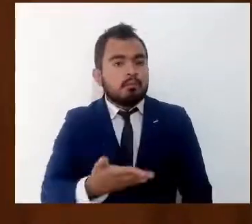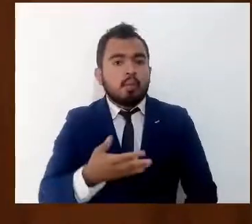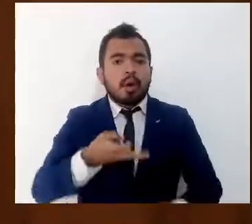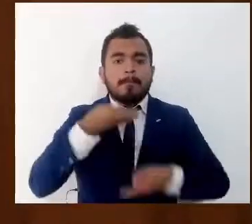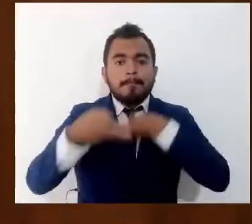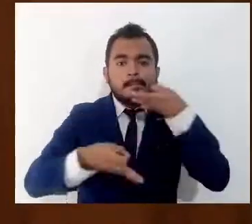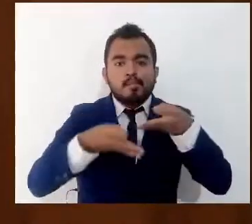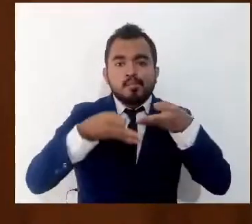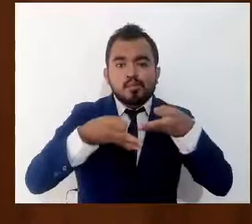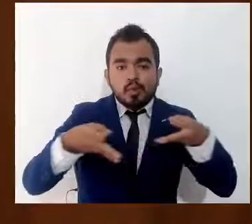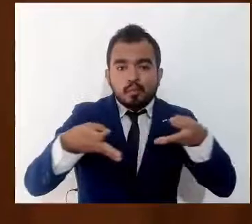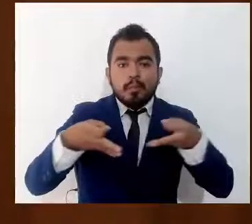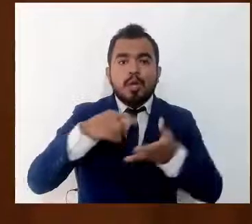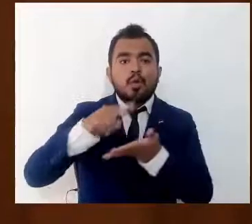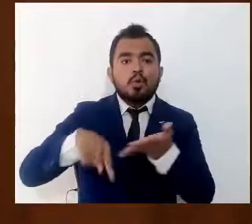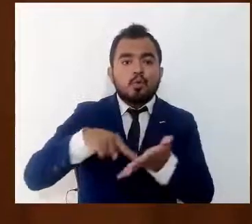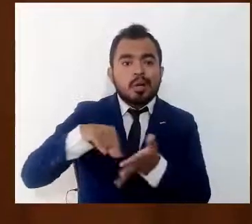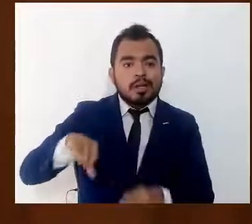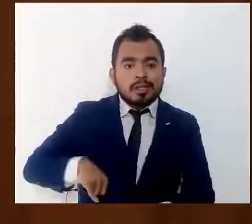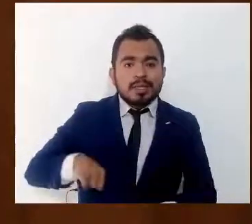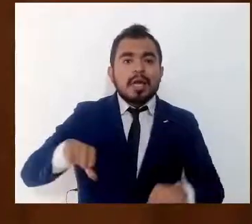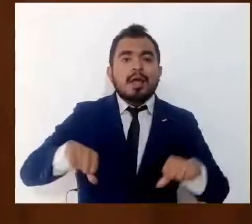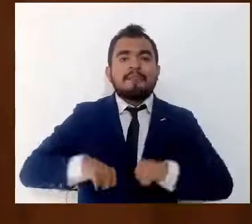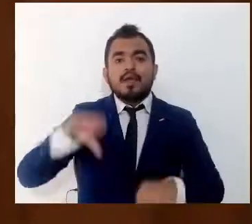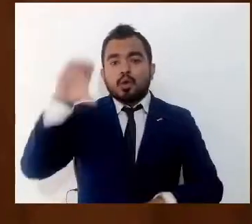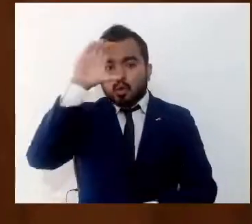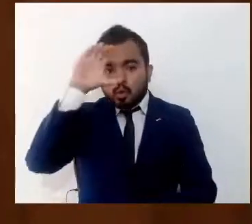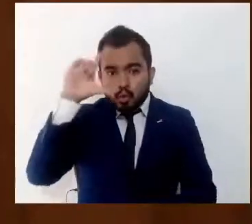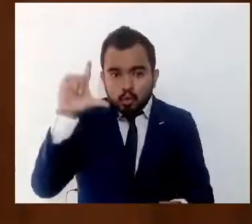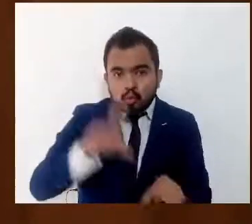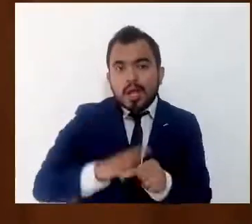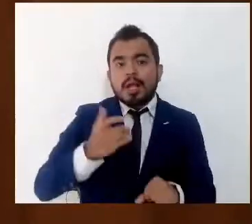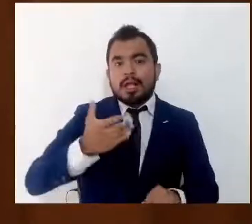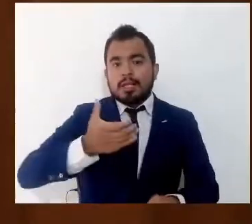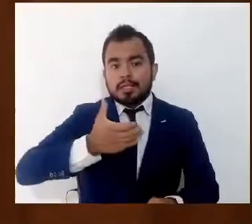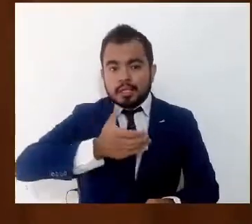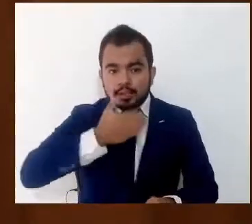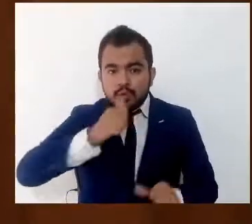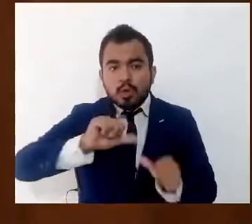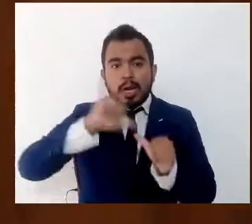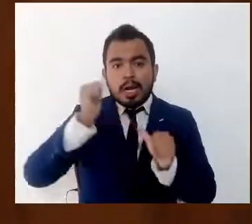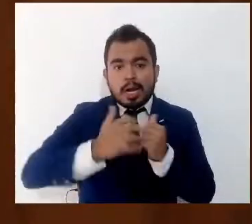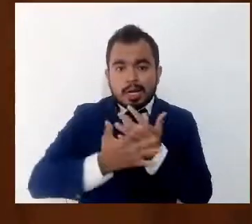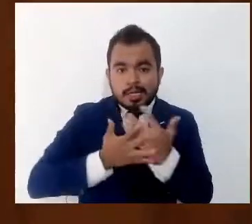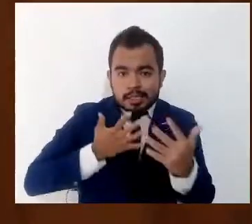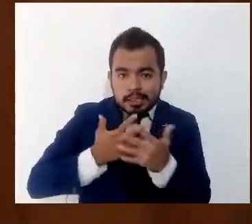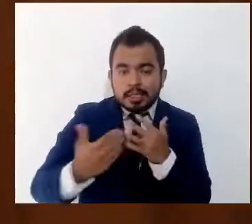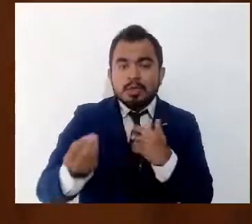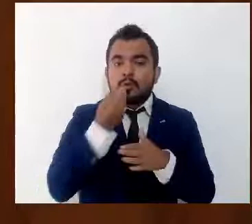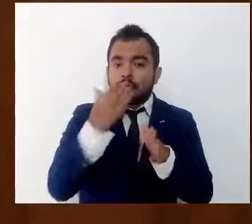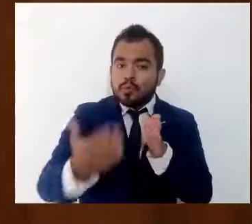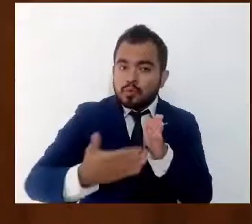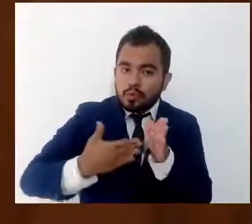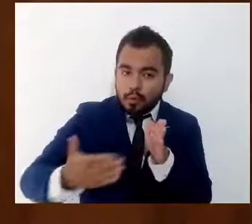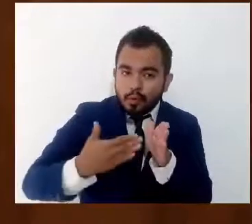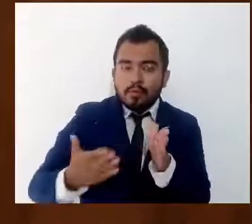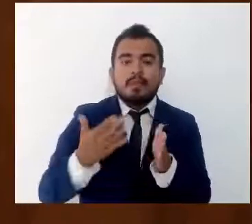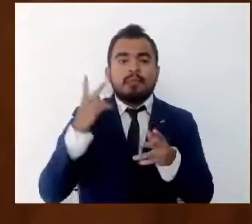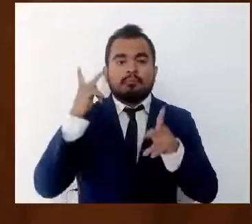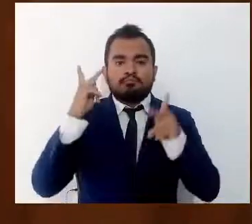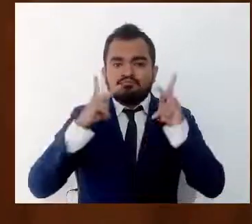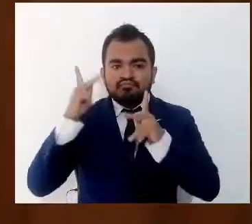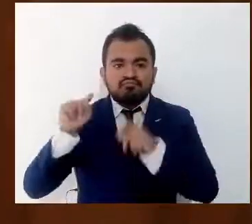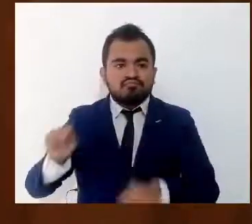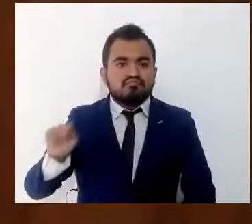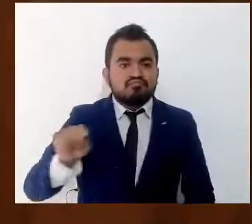culturales, tradicionales, artesanías, gastronomía y visita de atracciones con una adecuada planeación que